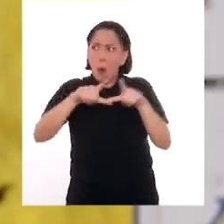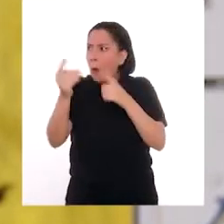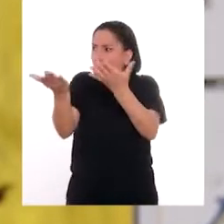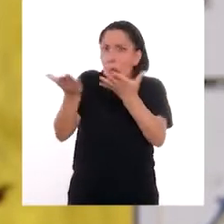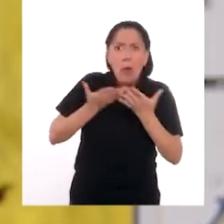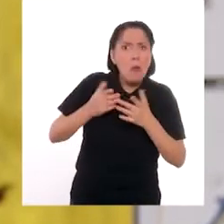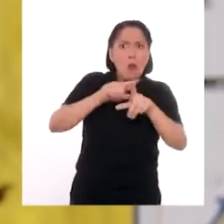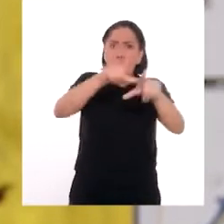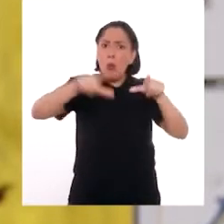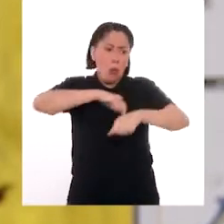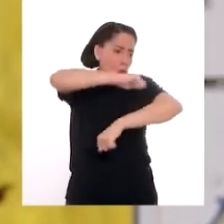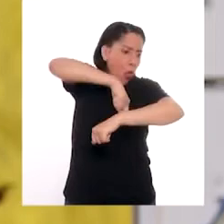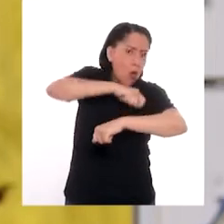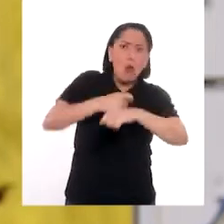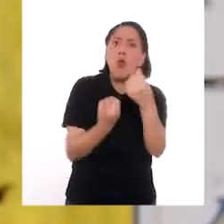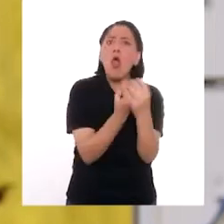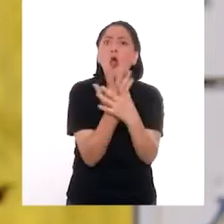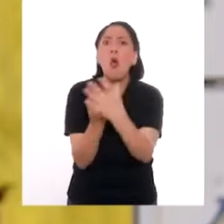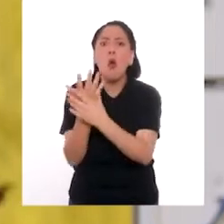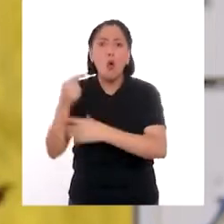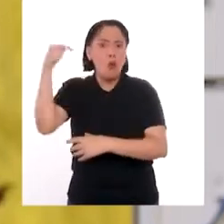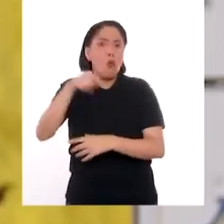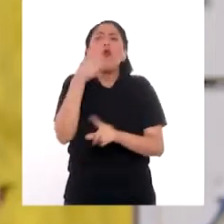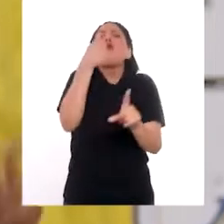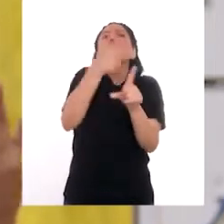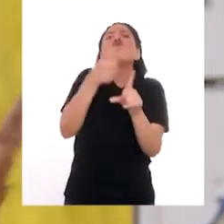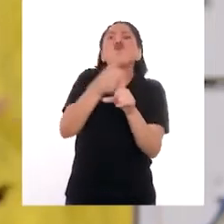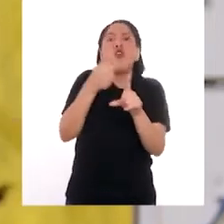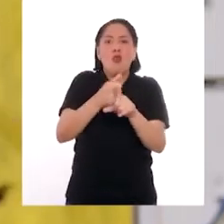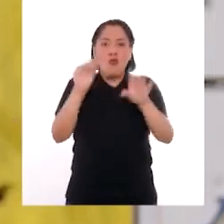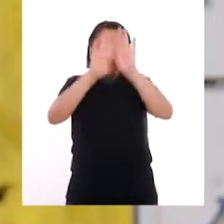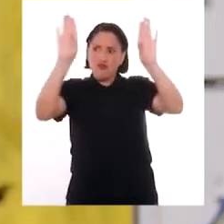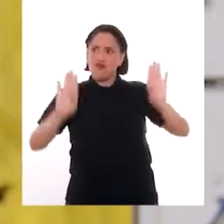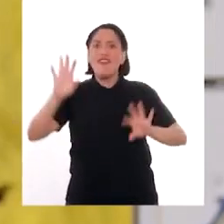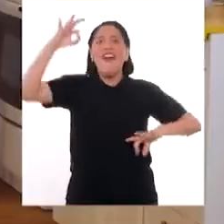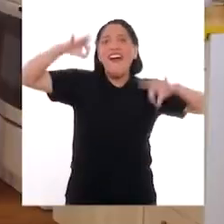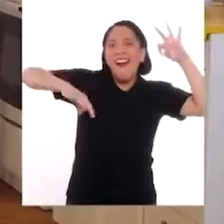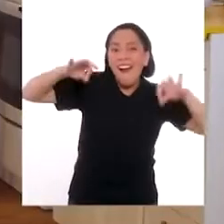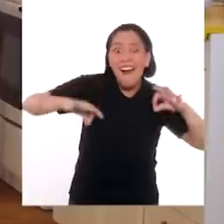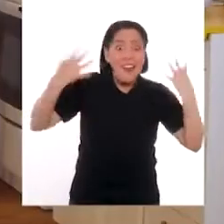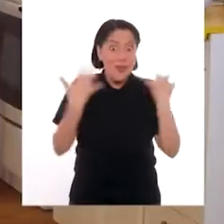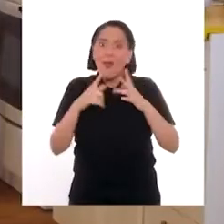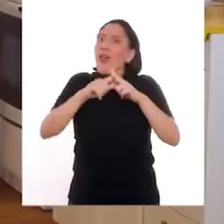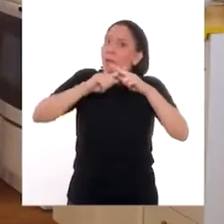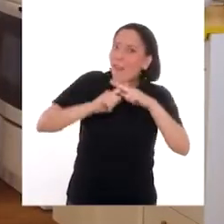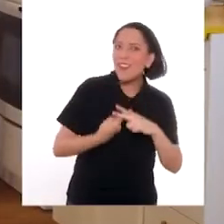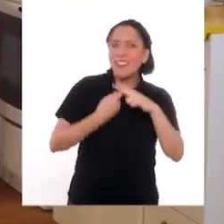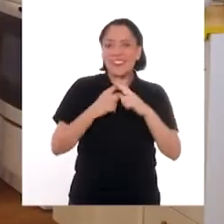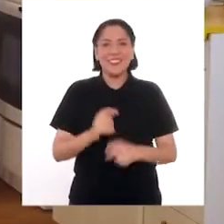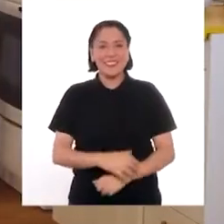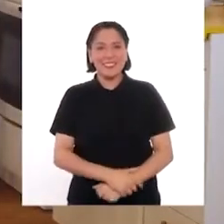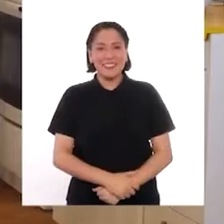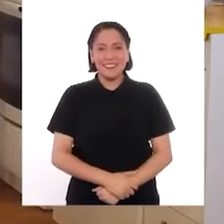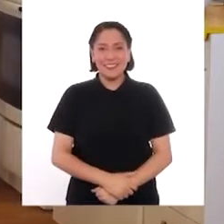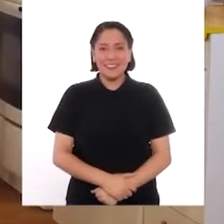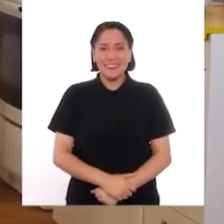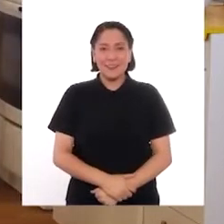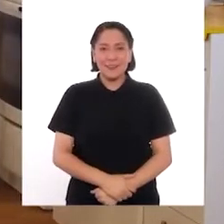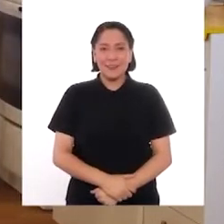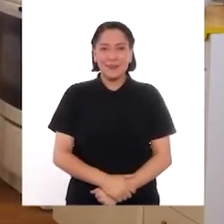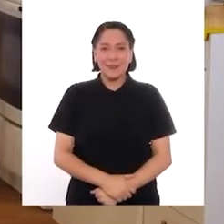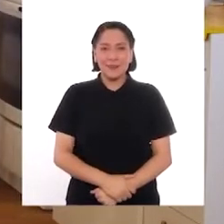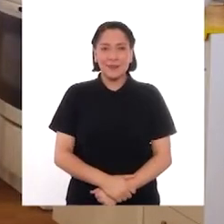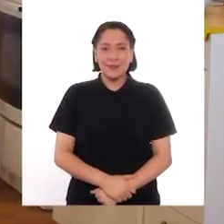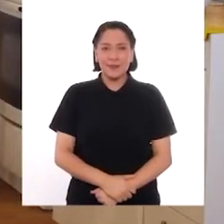la sala, la cocina o el jardín para colocar su escenografía. Entonces, manos a la obra. Ya, a ver,